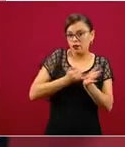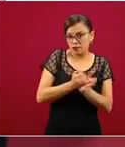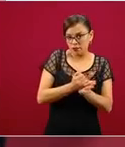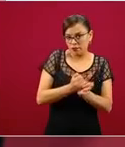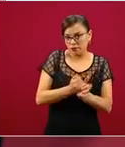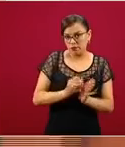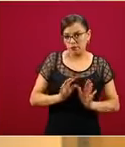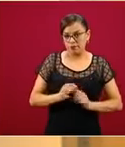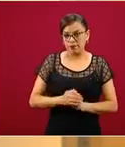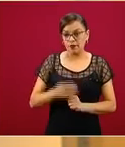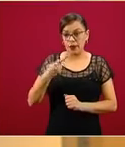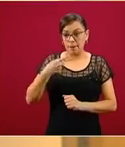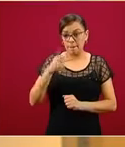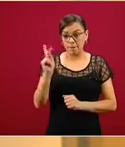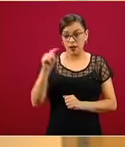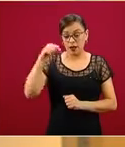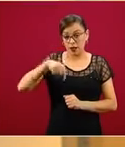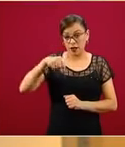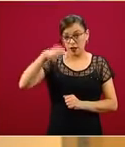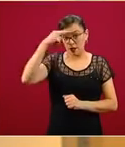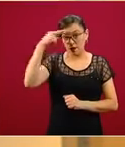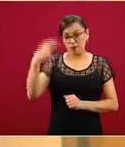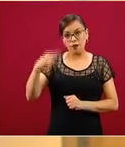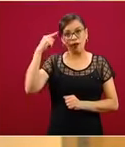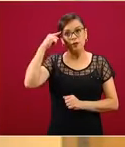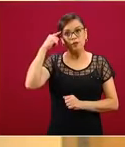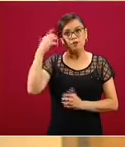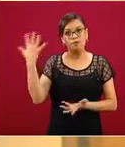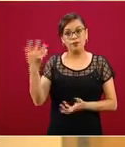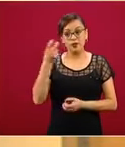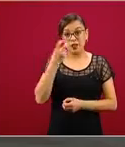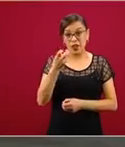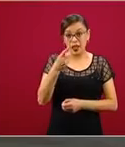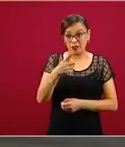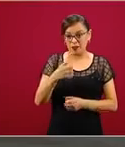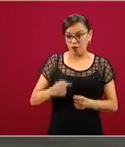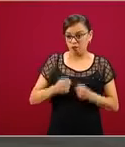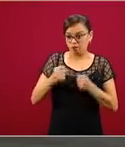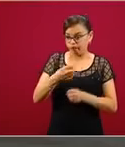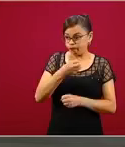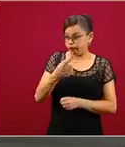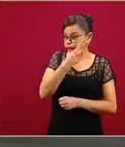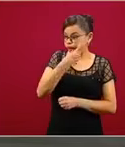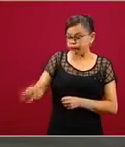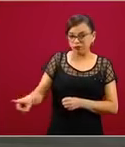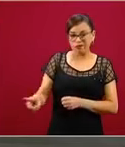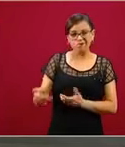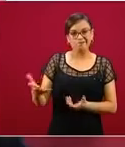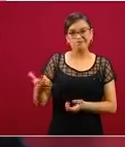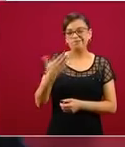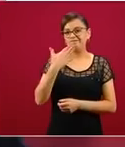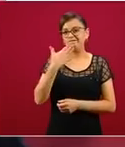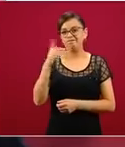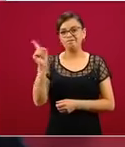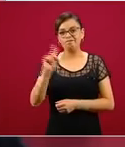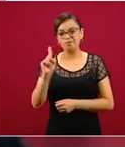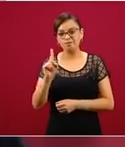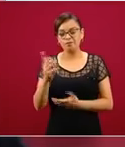conscientemente, consideramos que era inconveniente ese abordaje, por múltiples razones, pero resumo